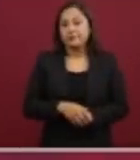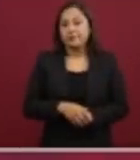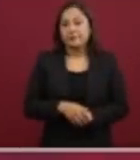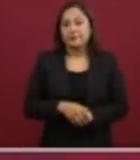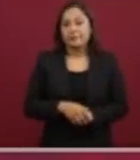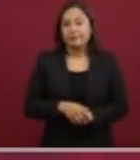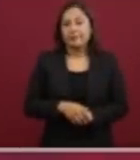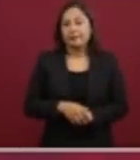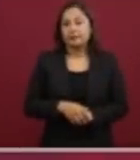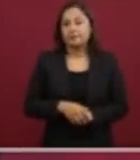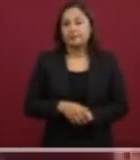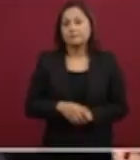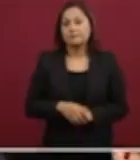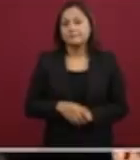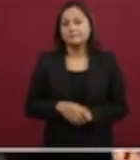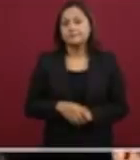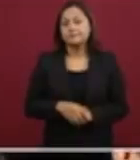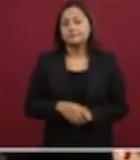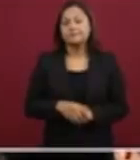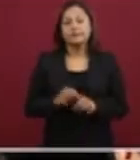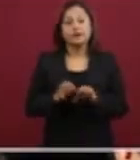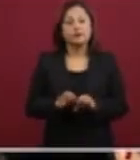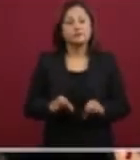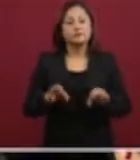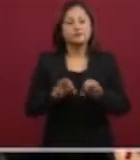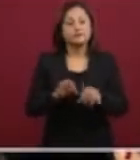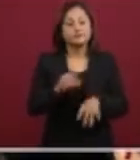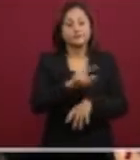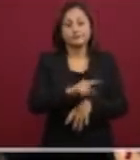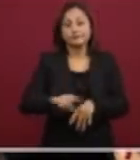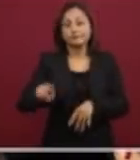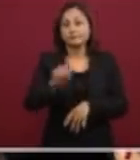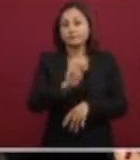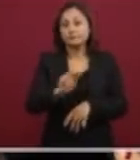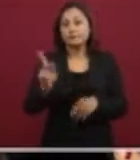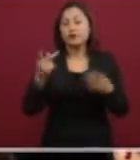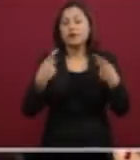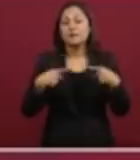Que se conozca que existe este plan